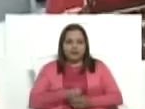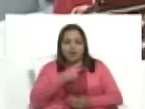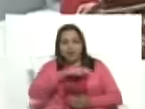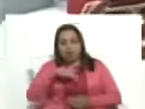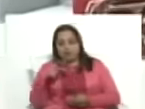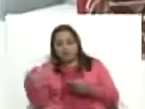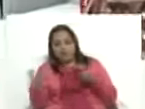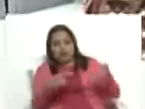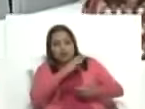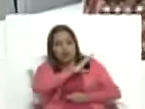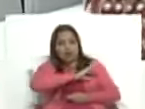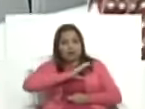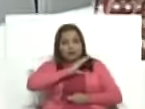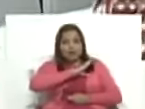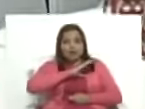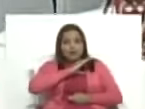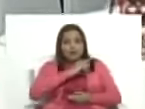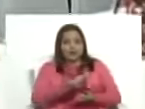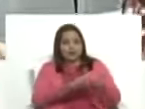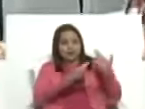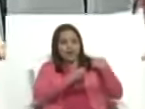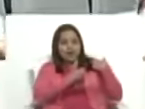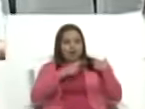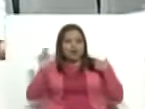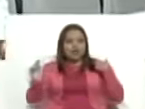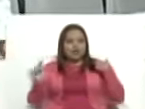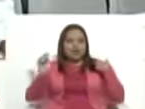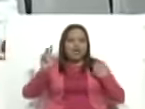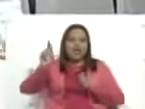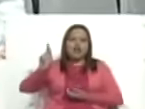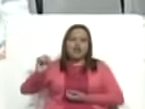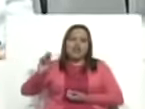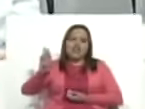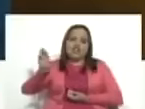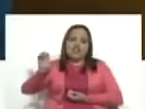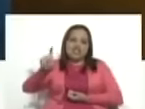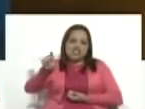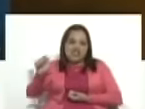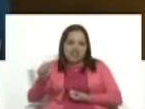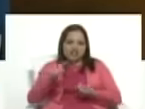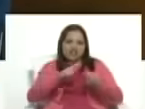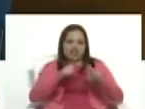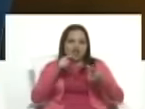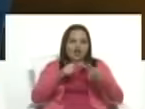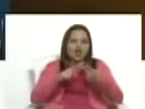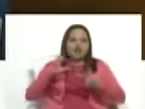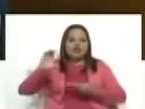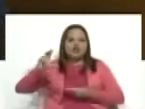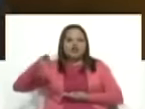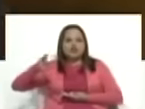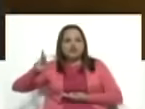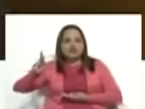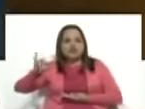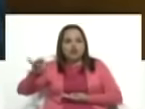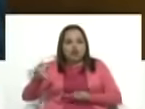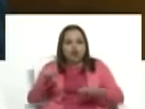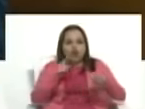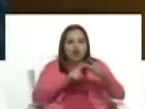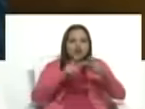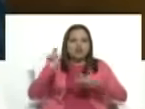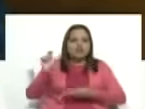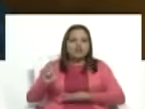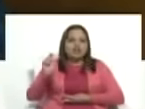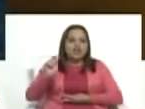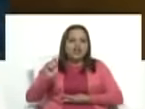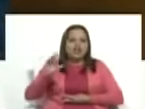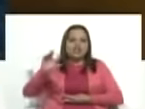comisión conformada por la diputada Rosbexa Poleo, el diputado Jesús Suárez Churio, el diputado Julio García Serpa, la diputada